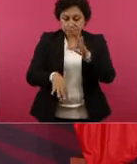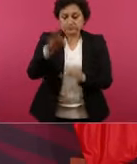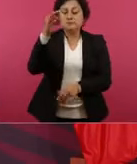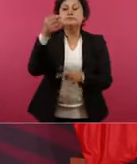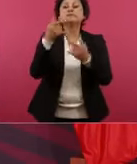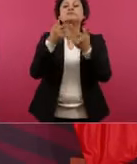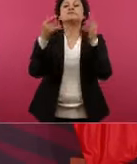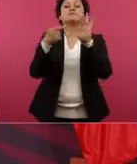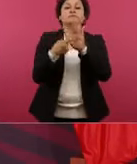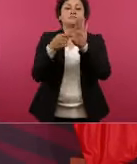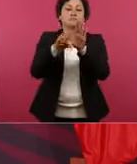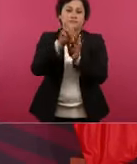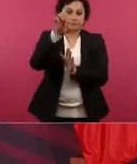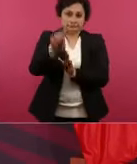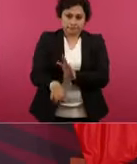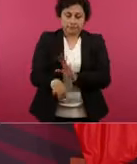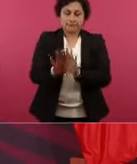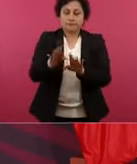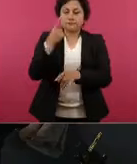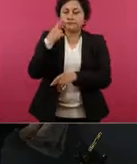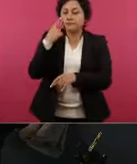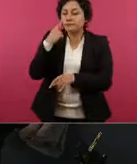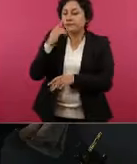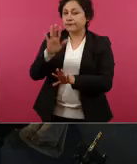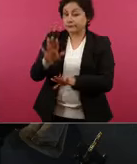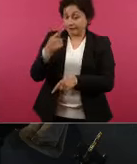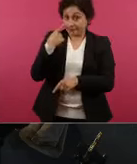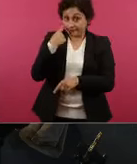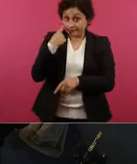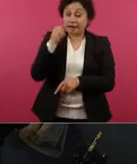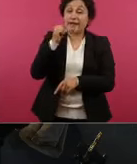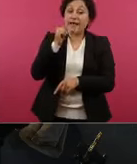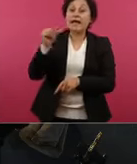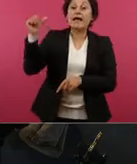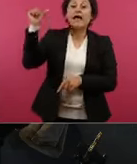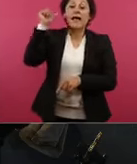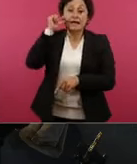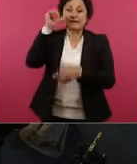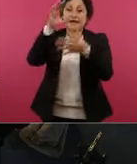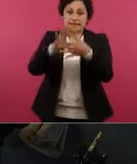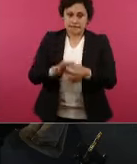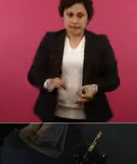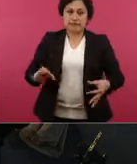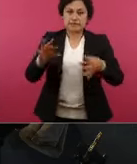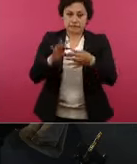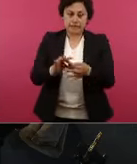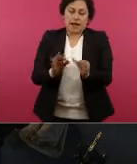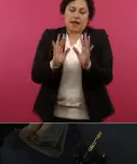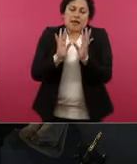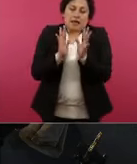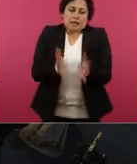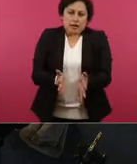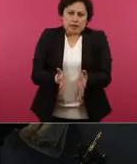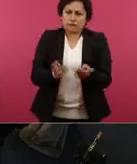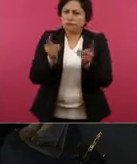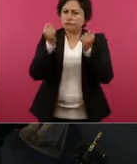A ver si, porque ayer se trató, pero hay que volverlo a